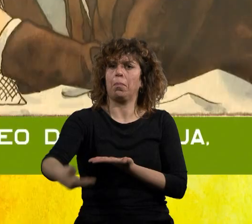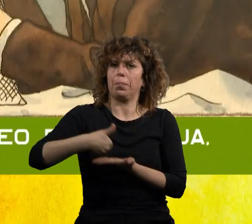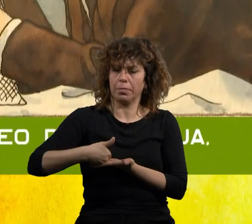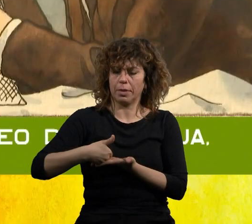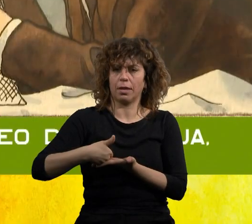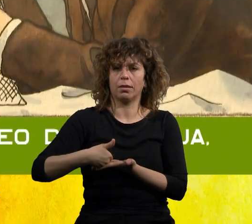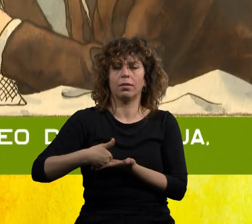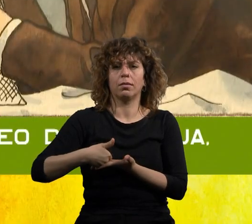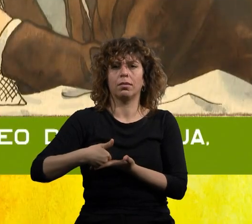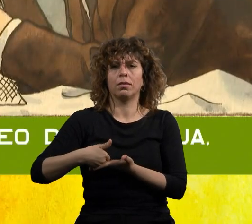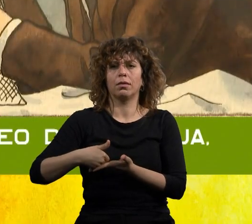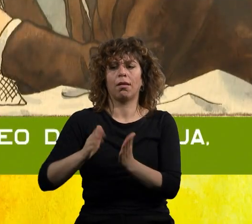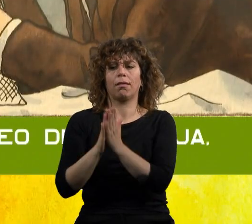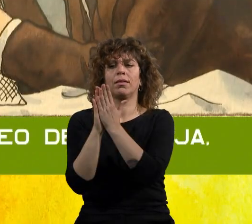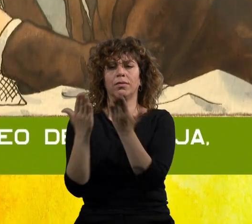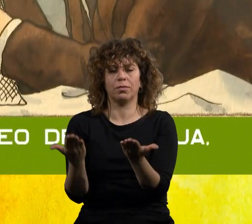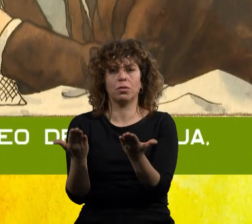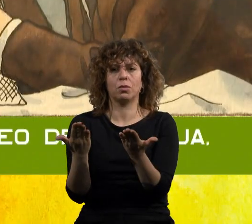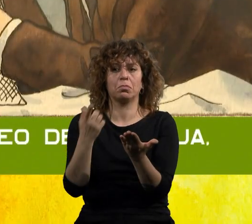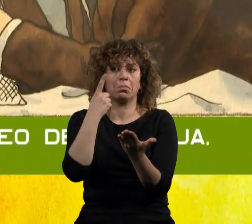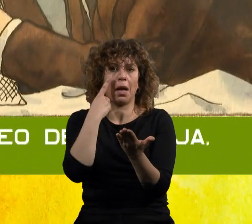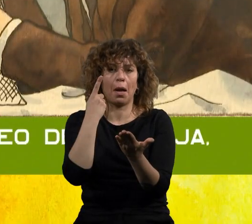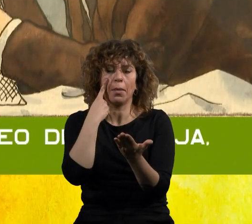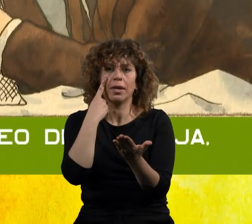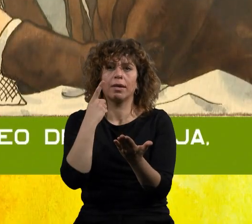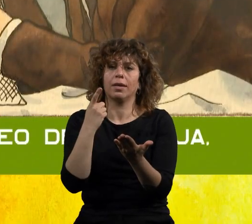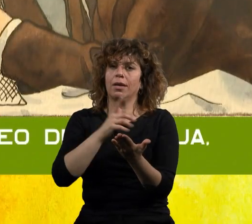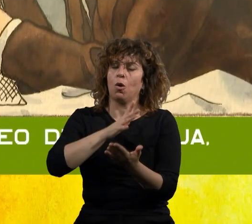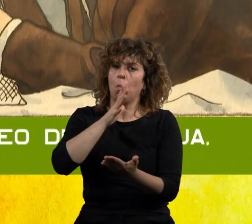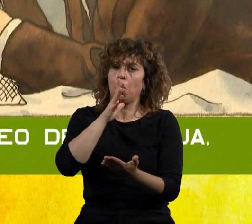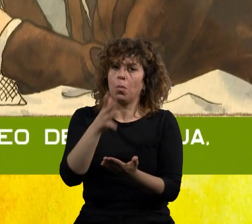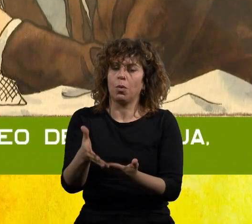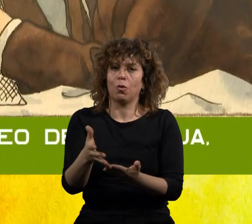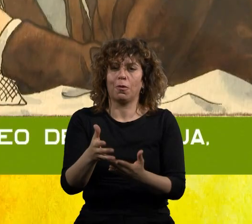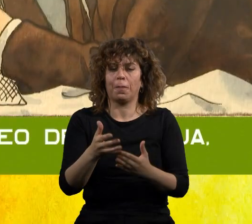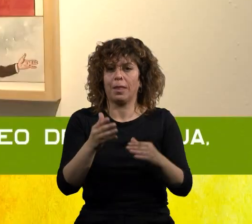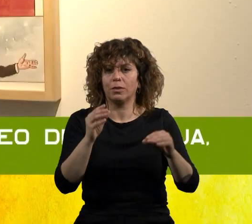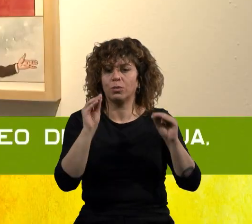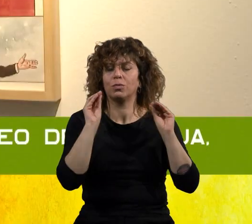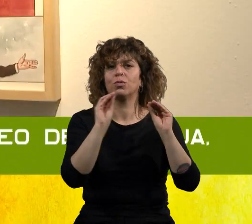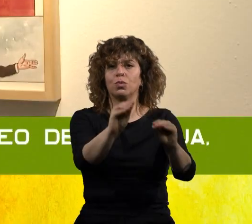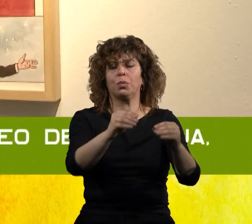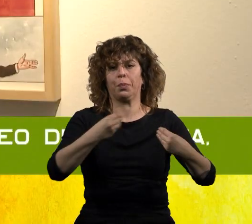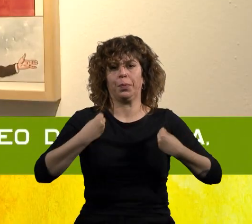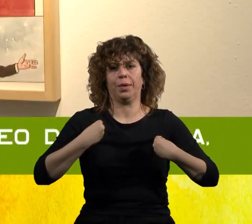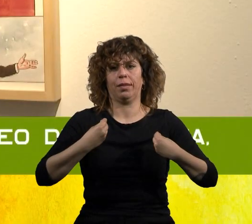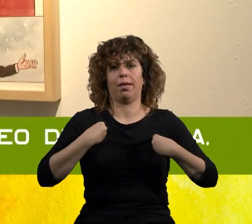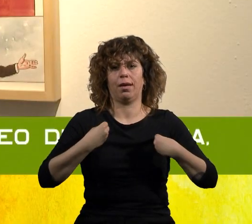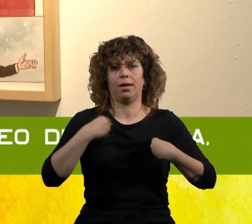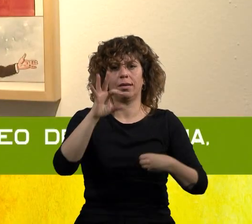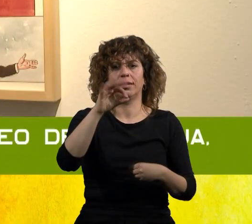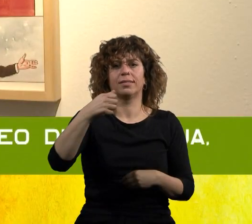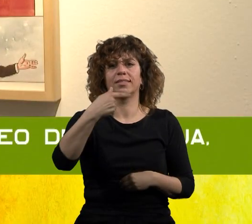pues dice, bueno, vamos a ver, ¿no? Porque, bueno, condensar la extensa e intensa vida de Praxedes